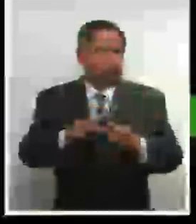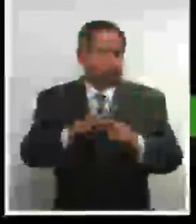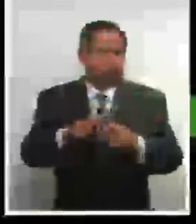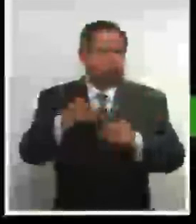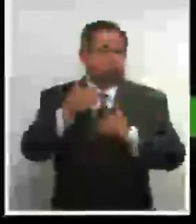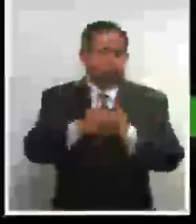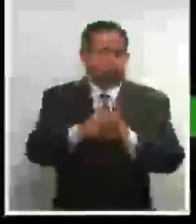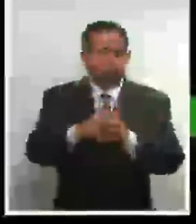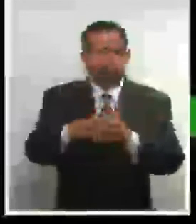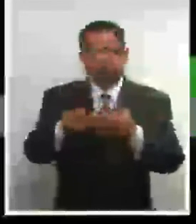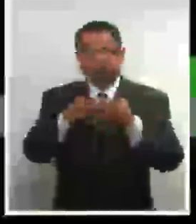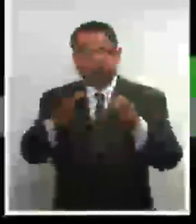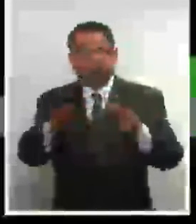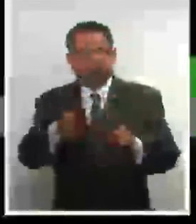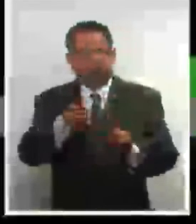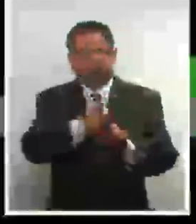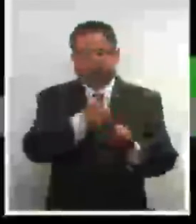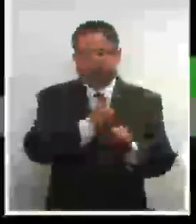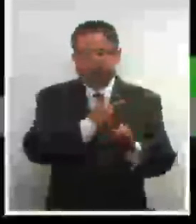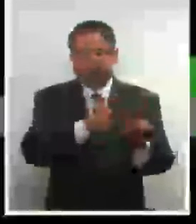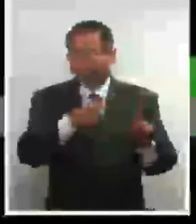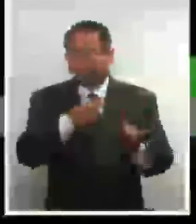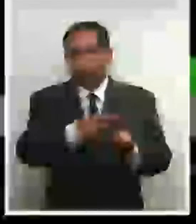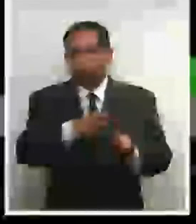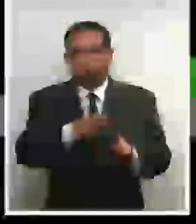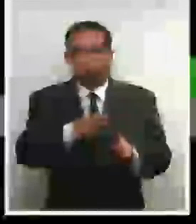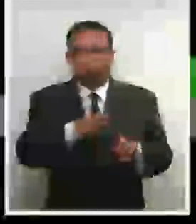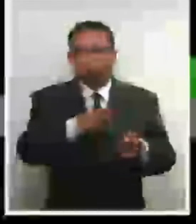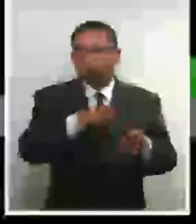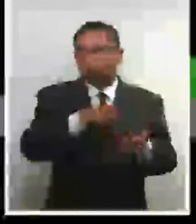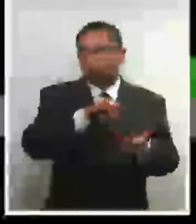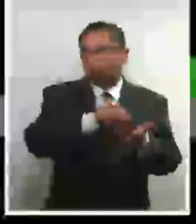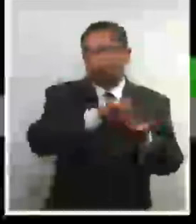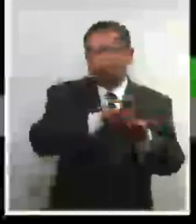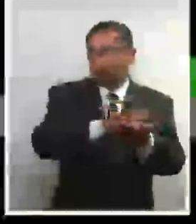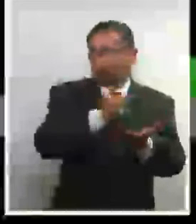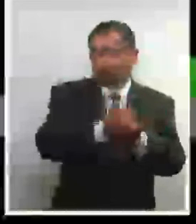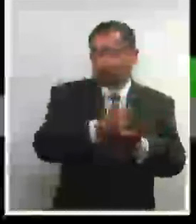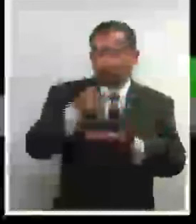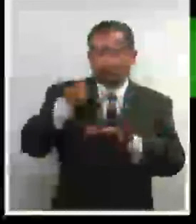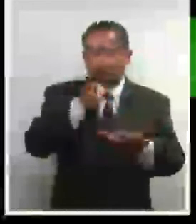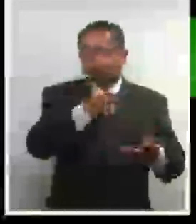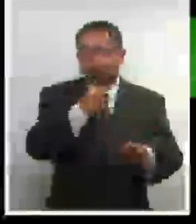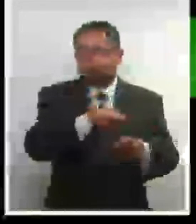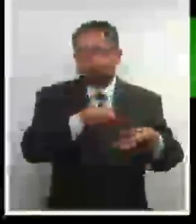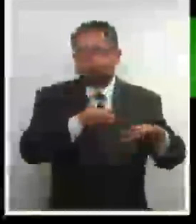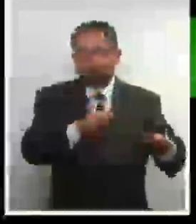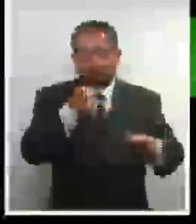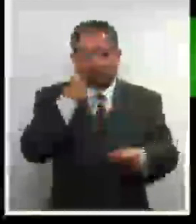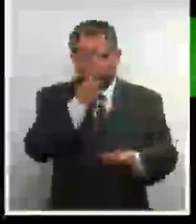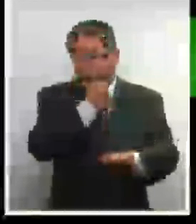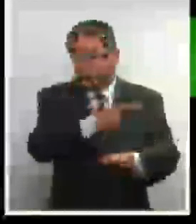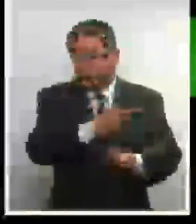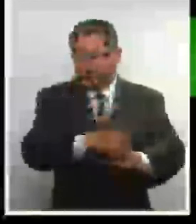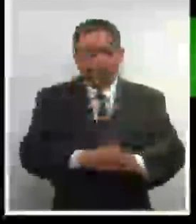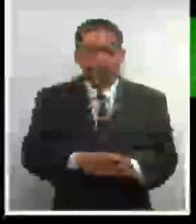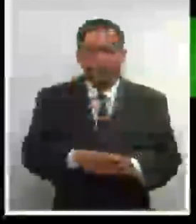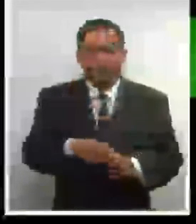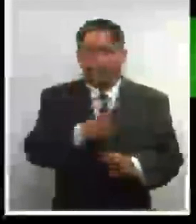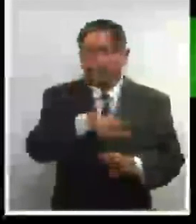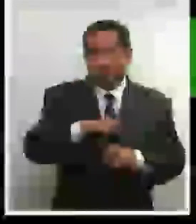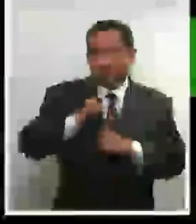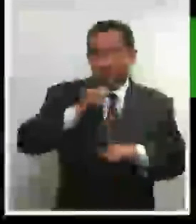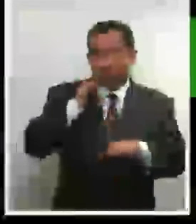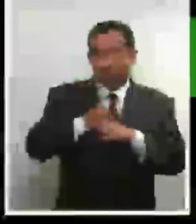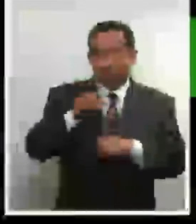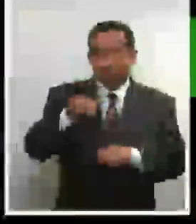un organismo público autónomo que goza de personalidad jurídica y patrimonio propio. La investigación de los delitos